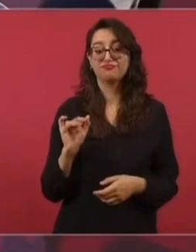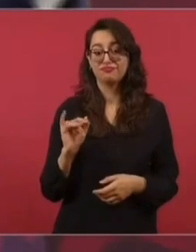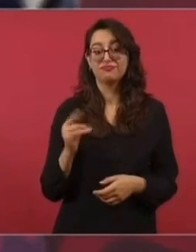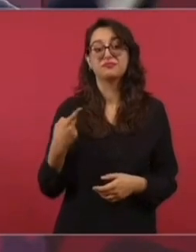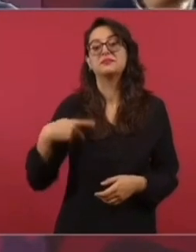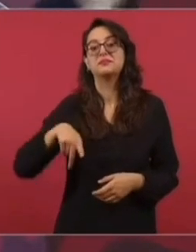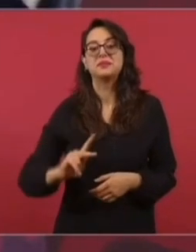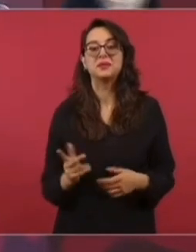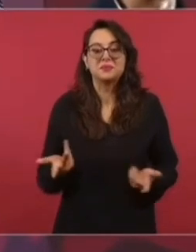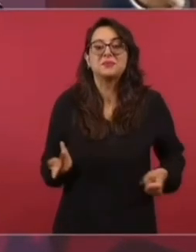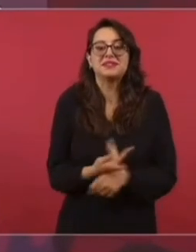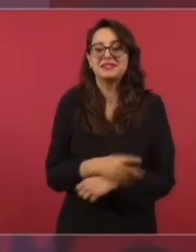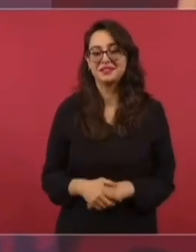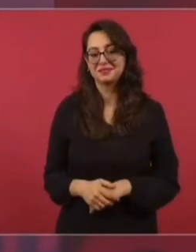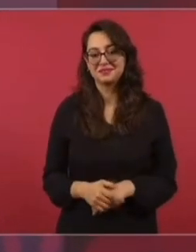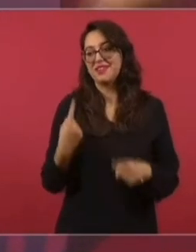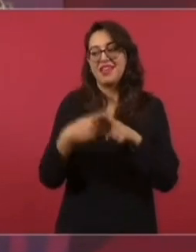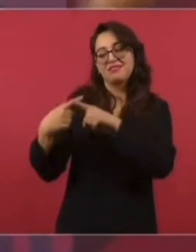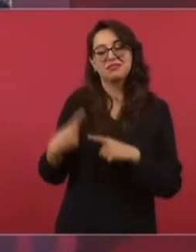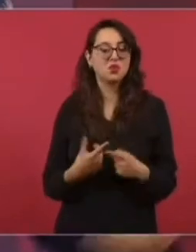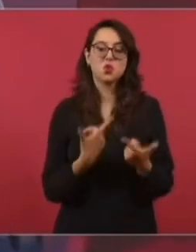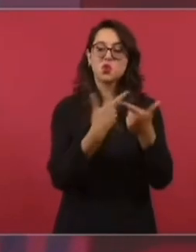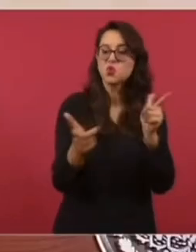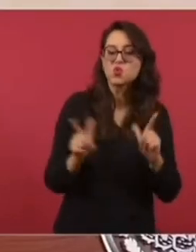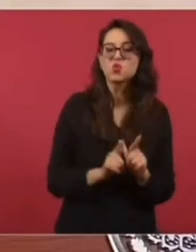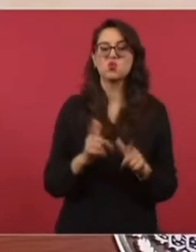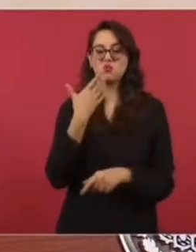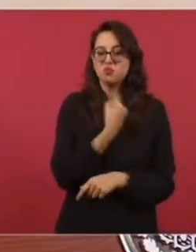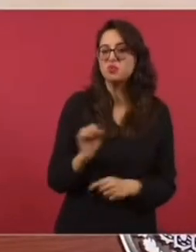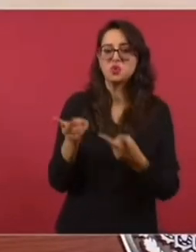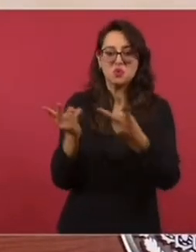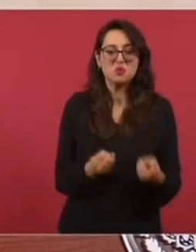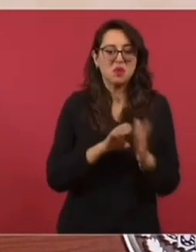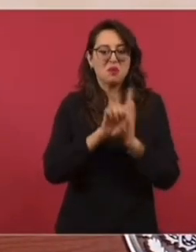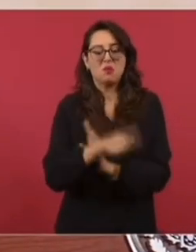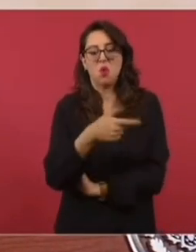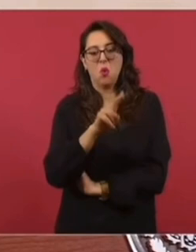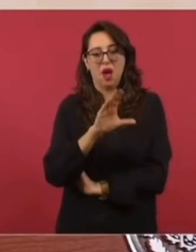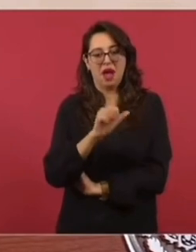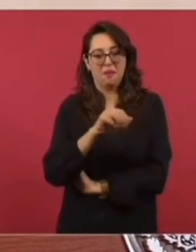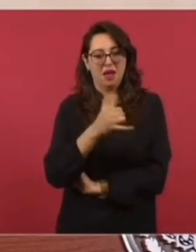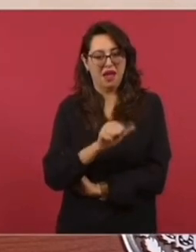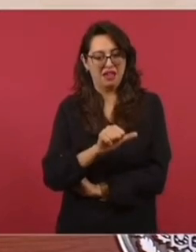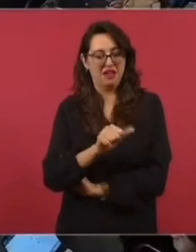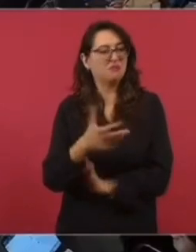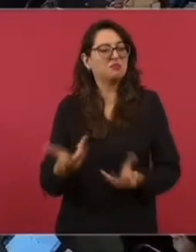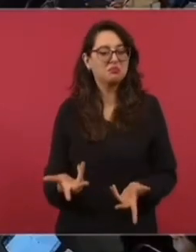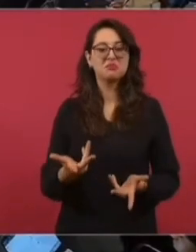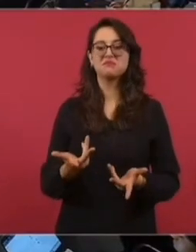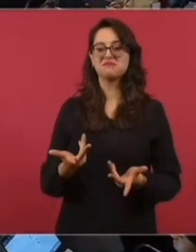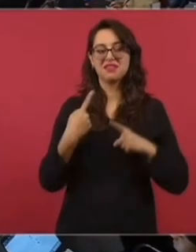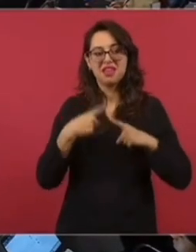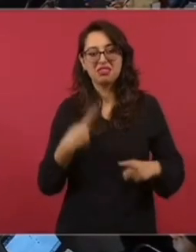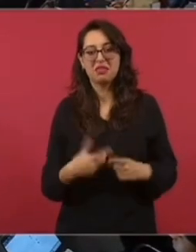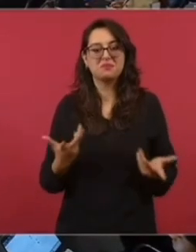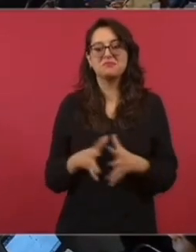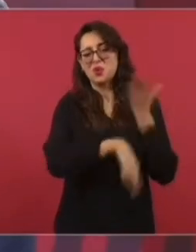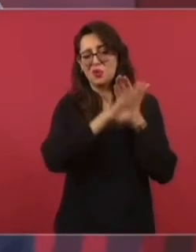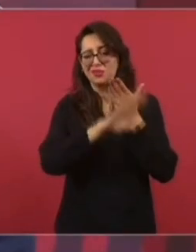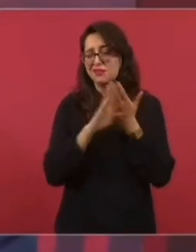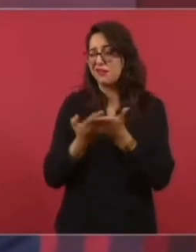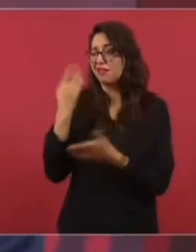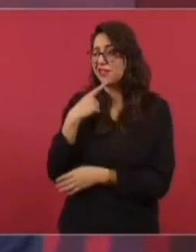son las guacamayas que hackean y son nuestros